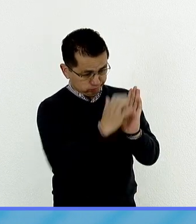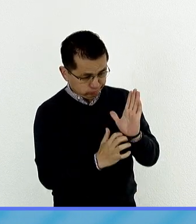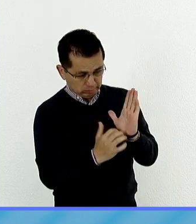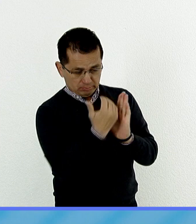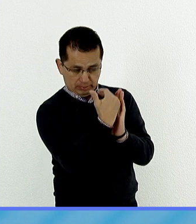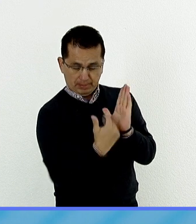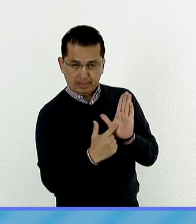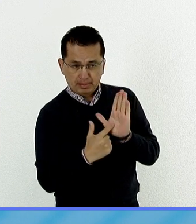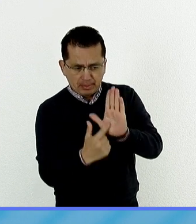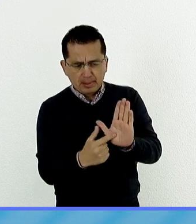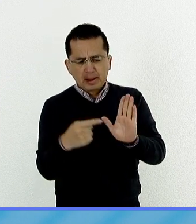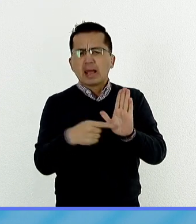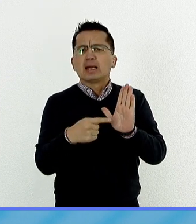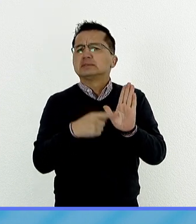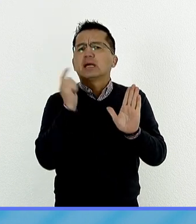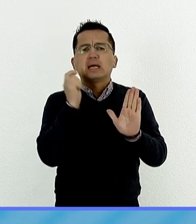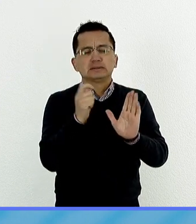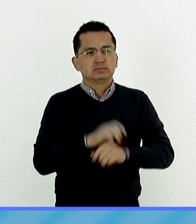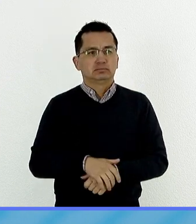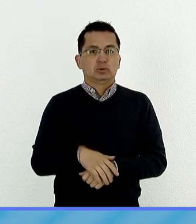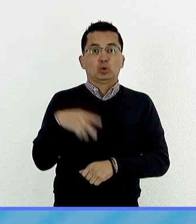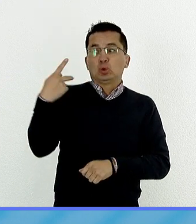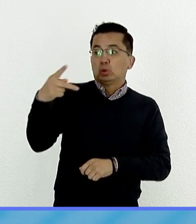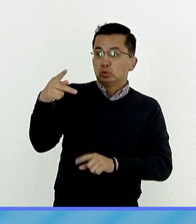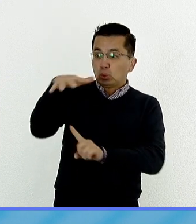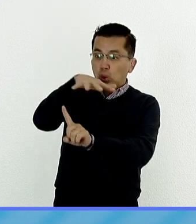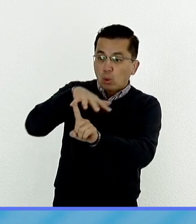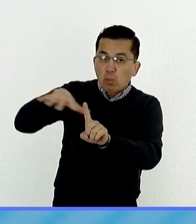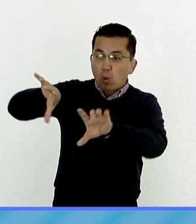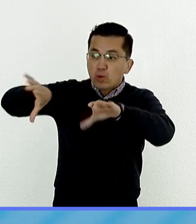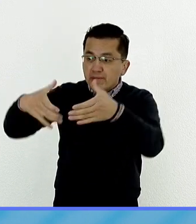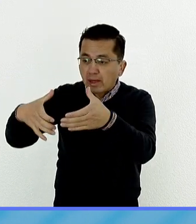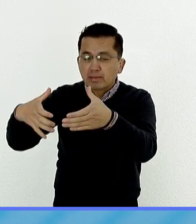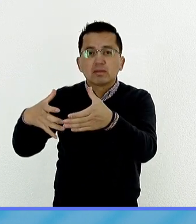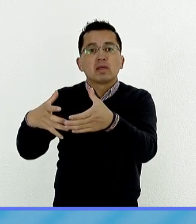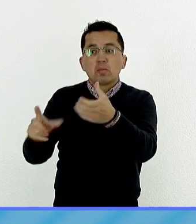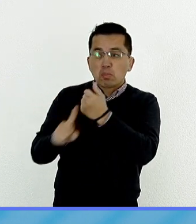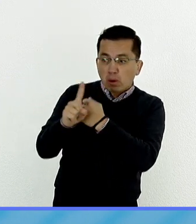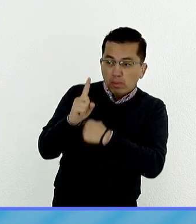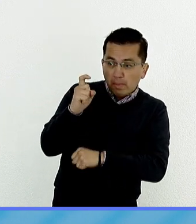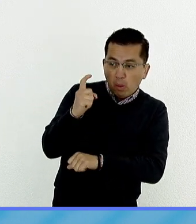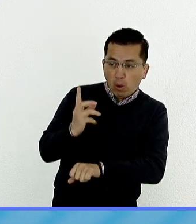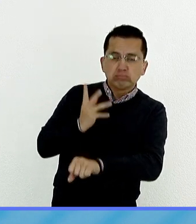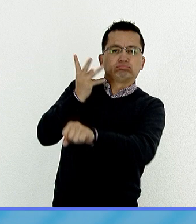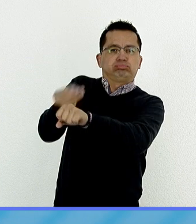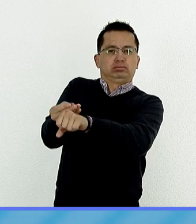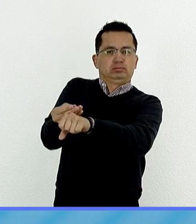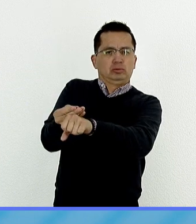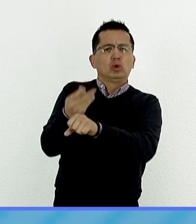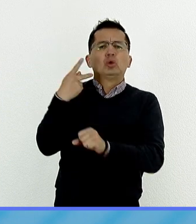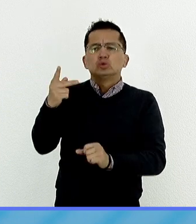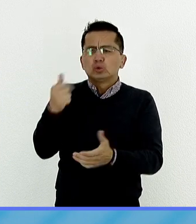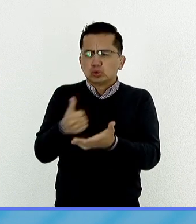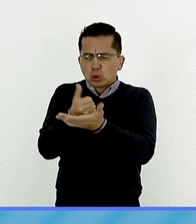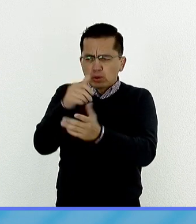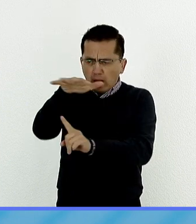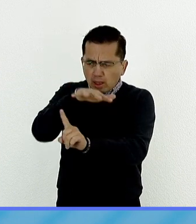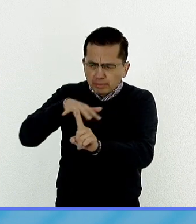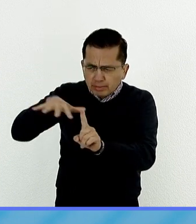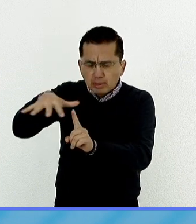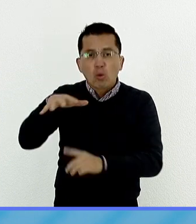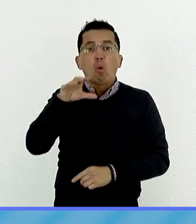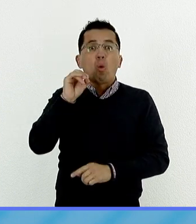sea de su comunidad de su cuenca hidrológica de su estado de su ciudad o bien del país en